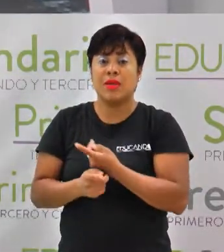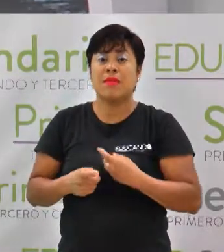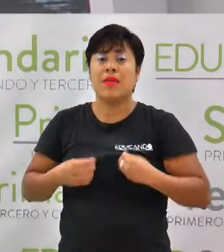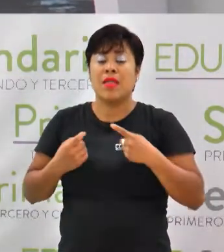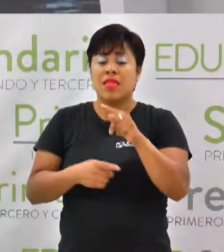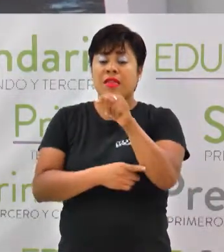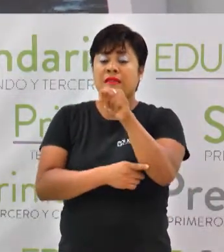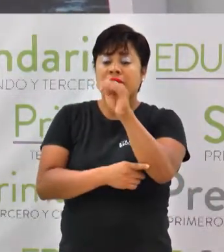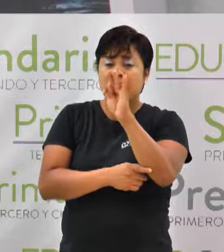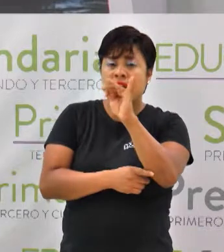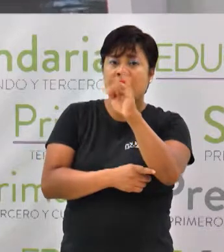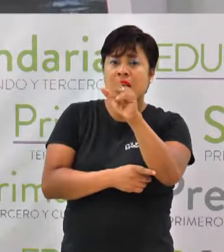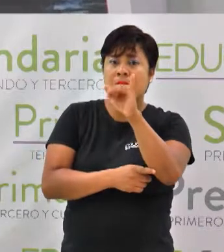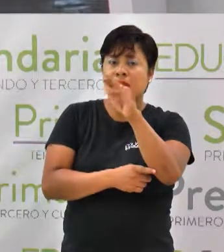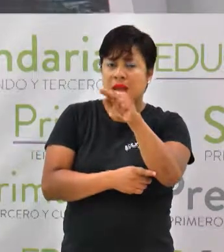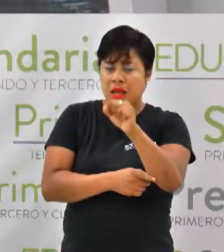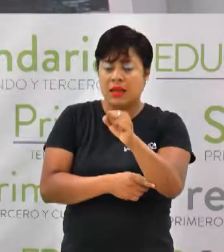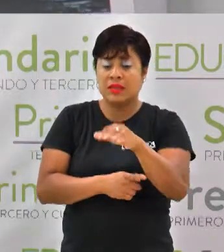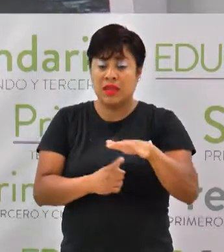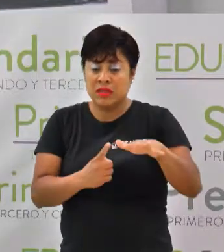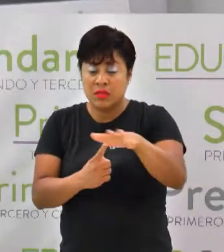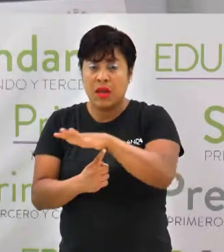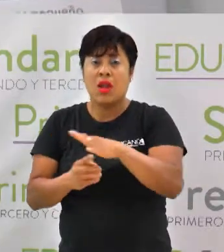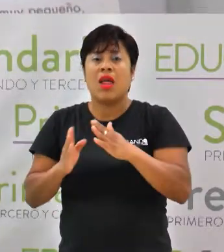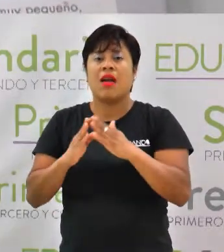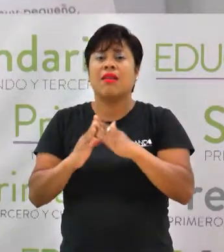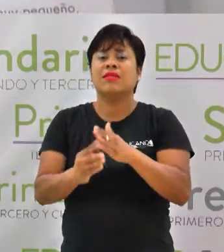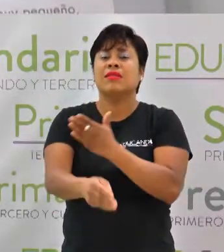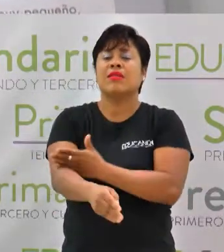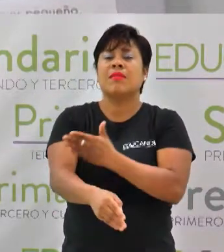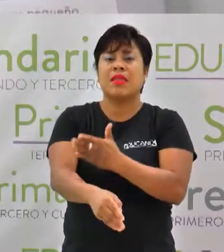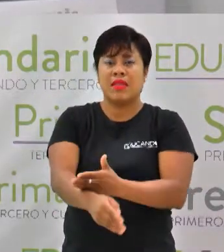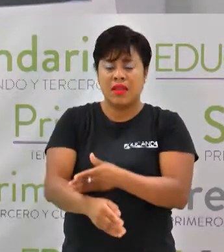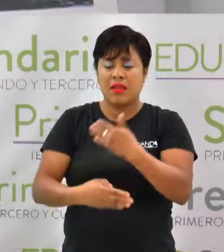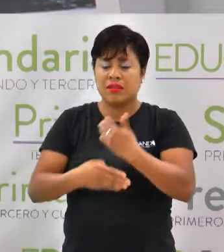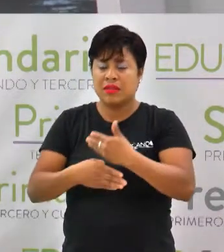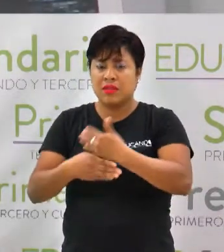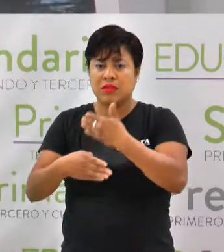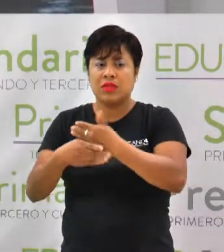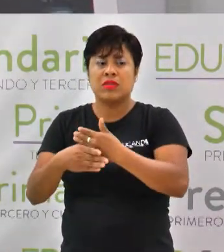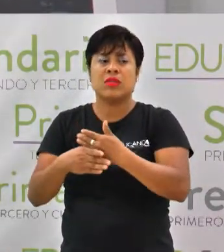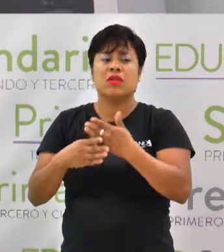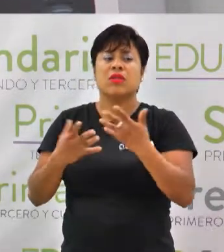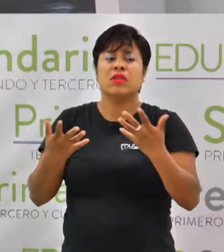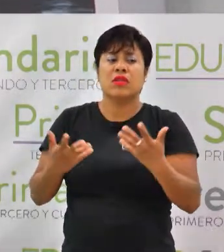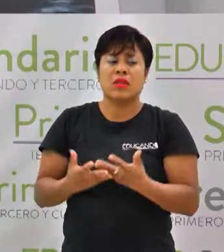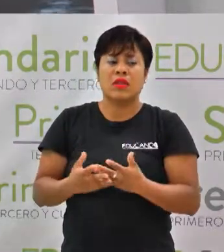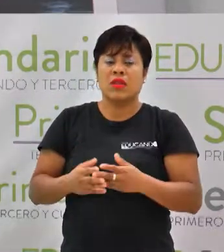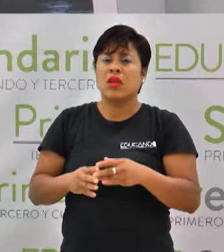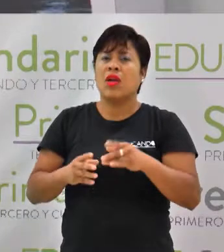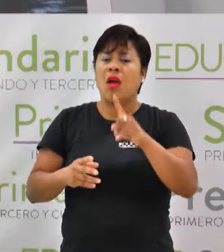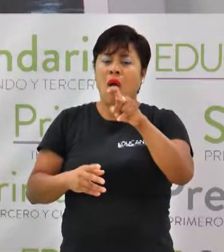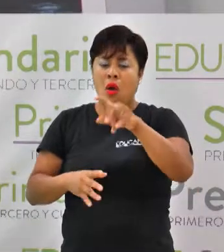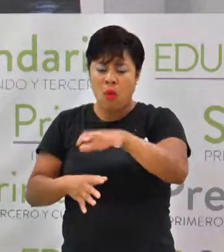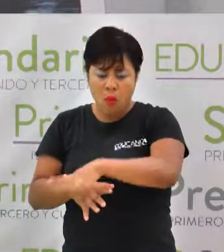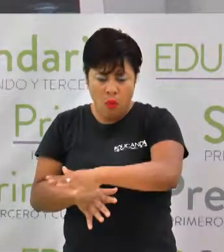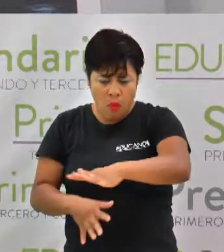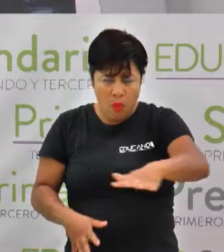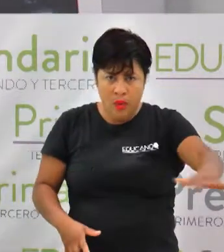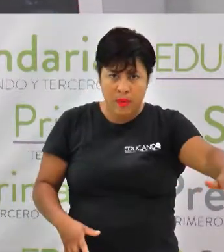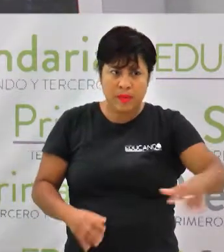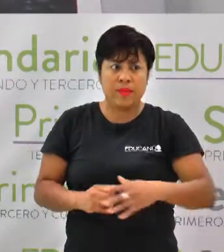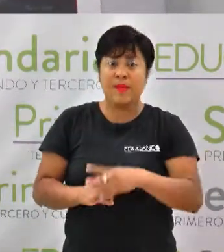niños viven en Filipinas. En su barrio, las casas de madera se construyen sobre un